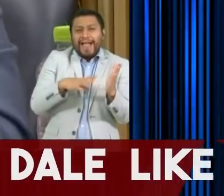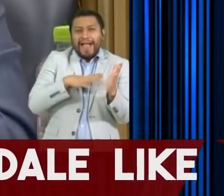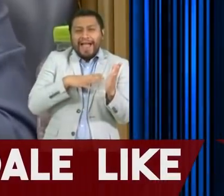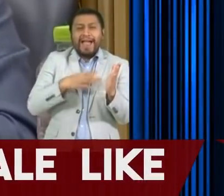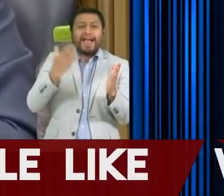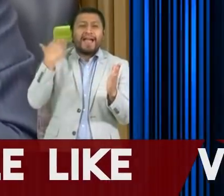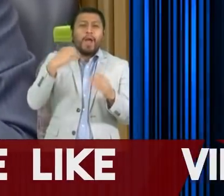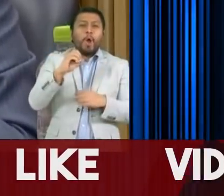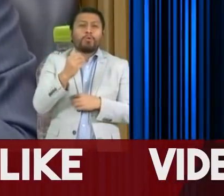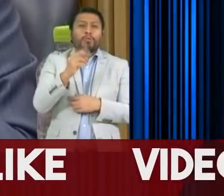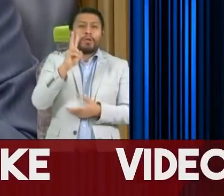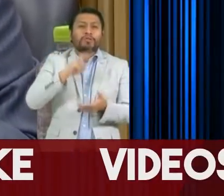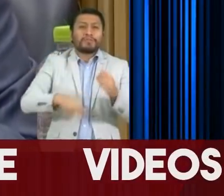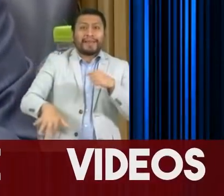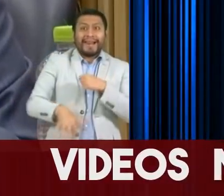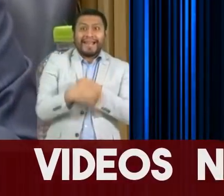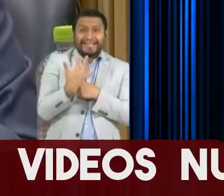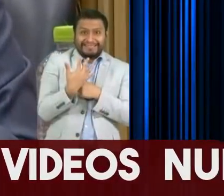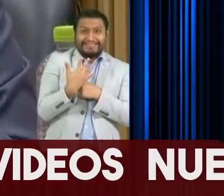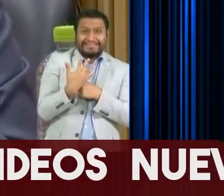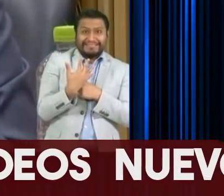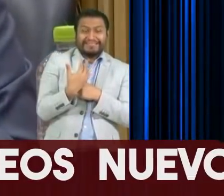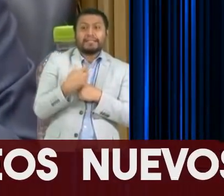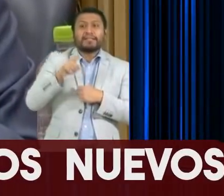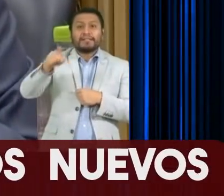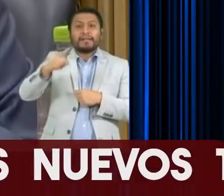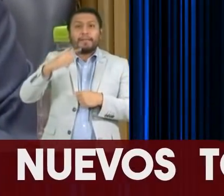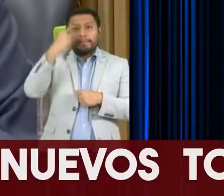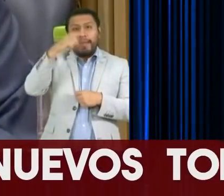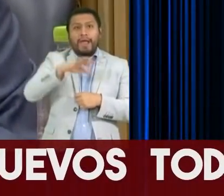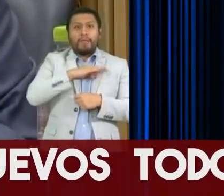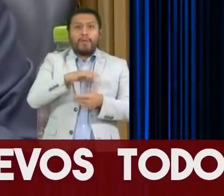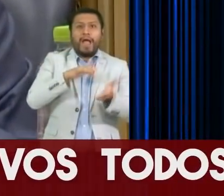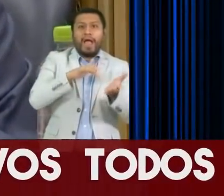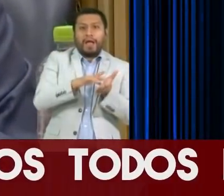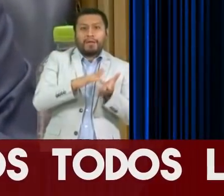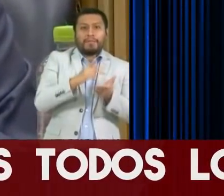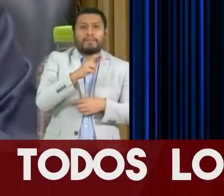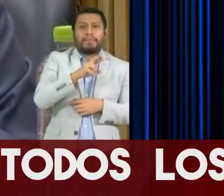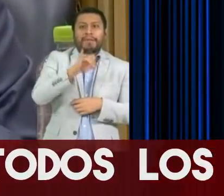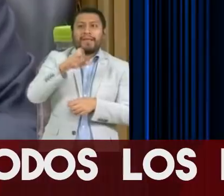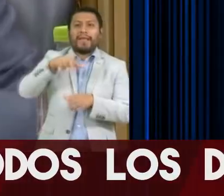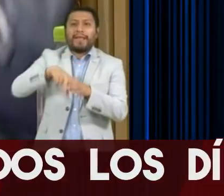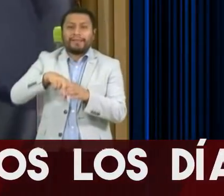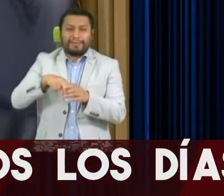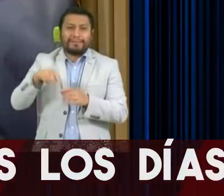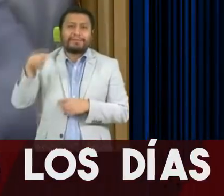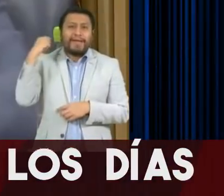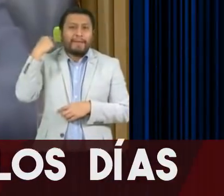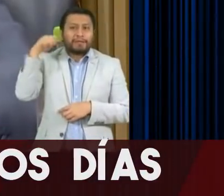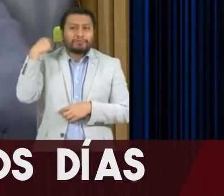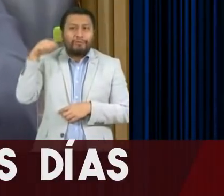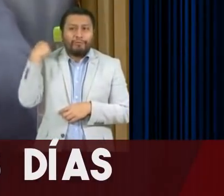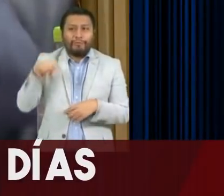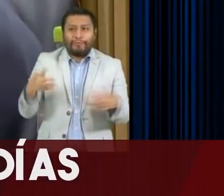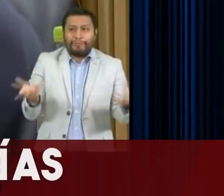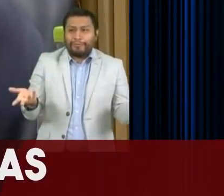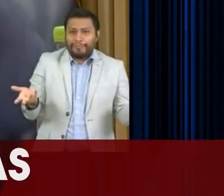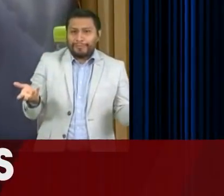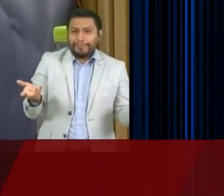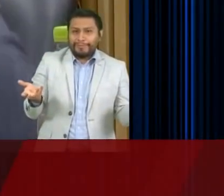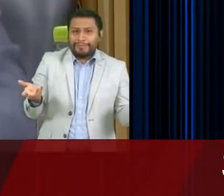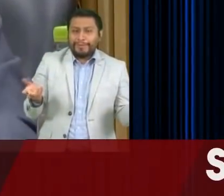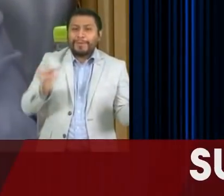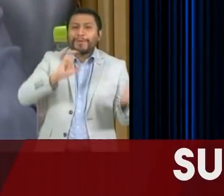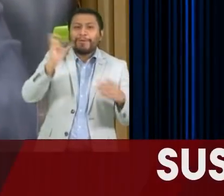octubre de 2015 para ser diputado por el PRI en Tabasco. Cuando Morena